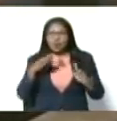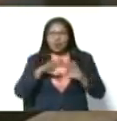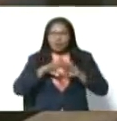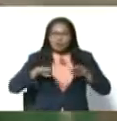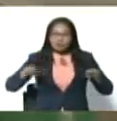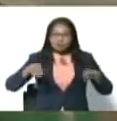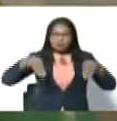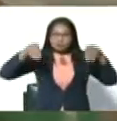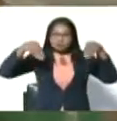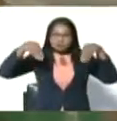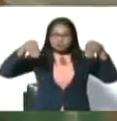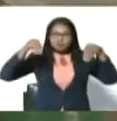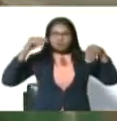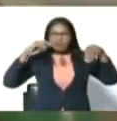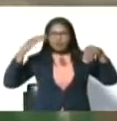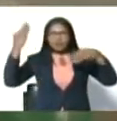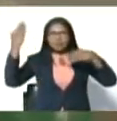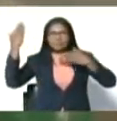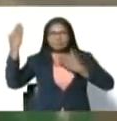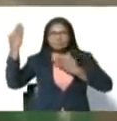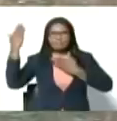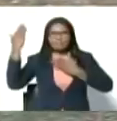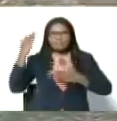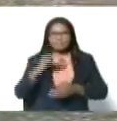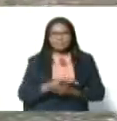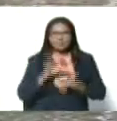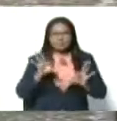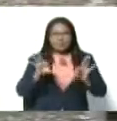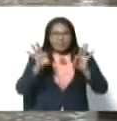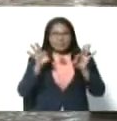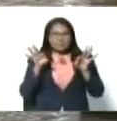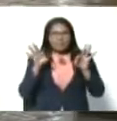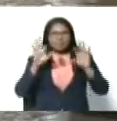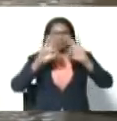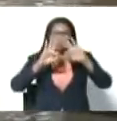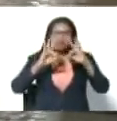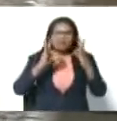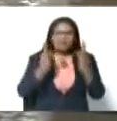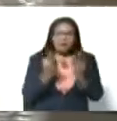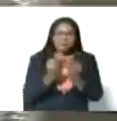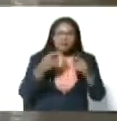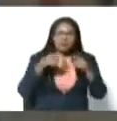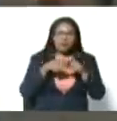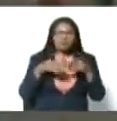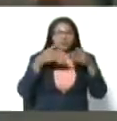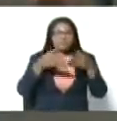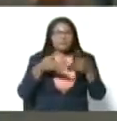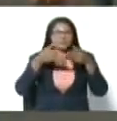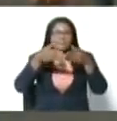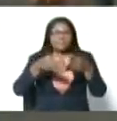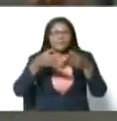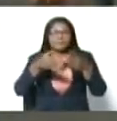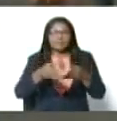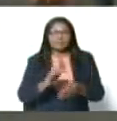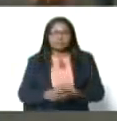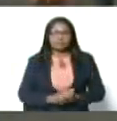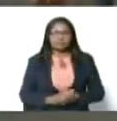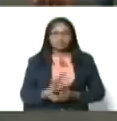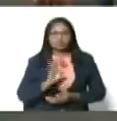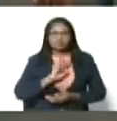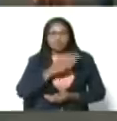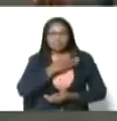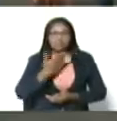planchones de aluminio, en este caso, aleaciones especiales de la familia naval. Bueno, señor presidente,